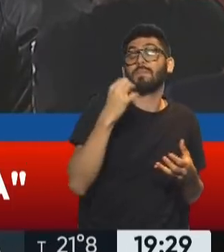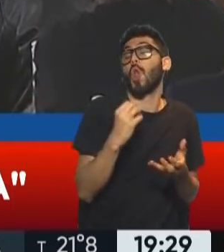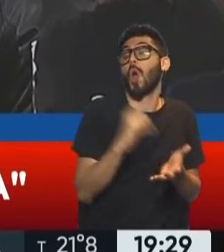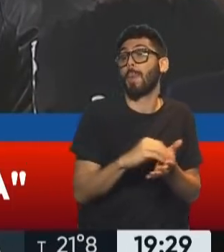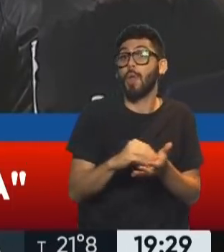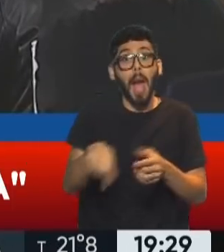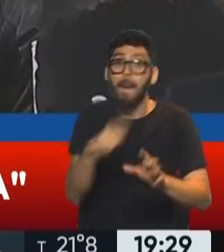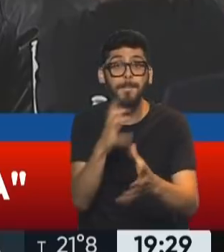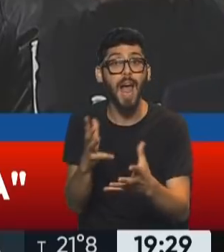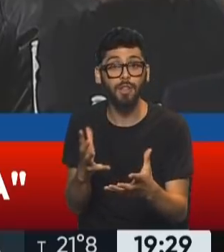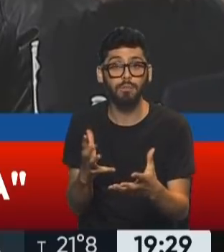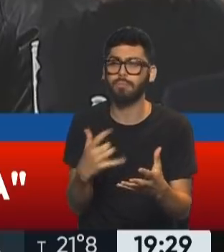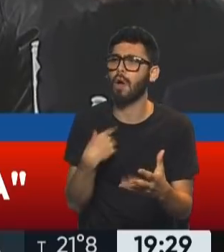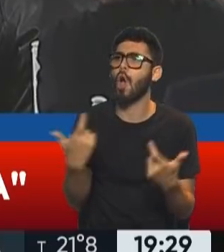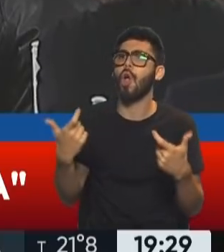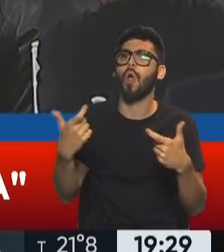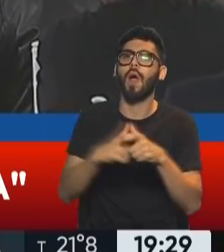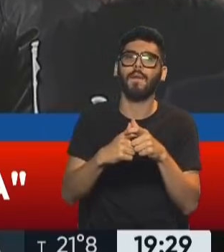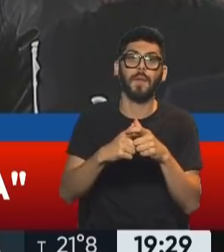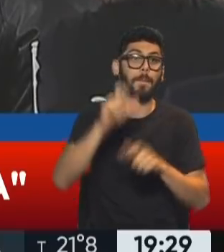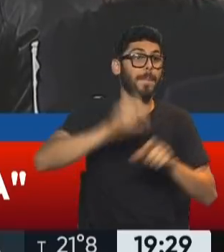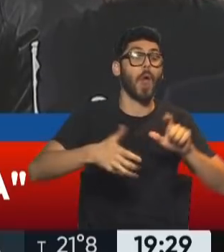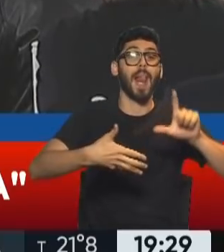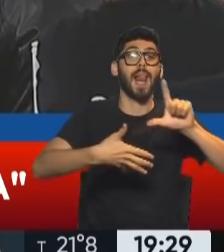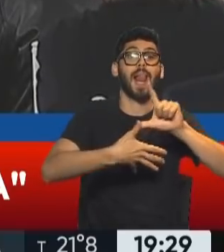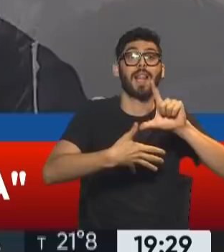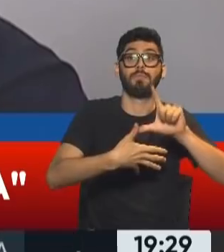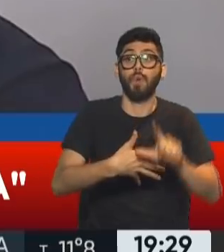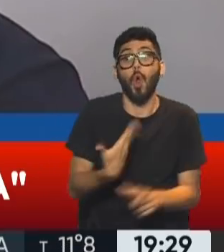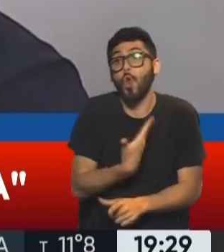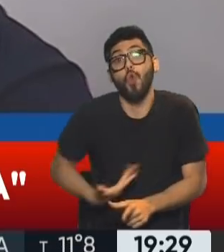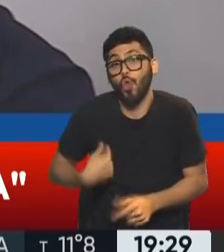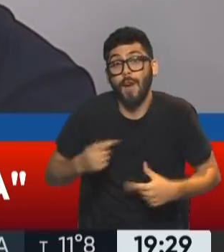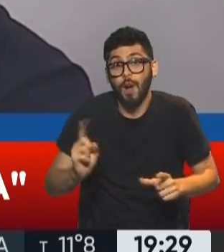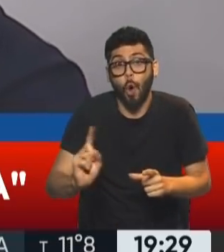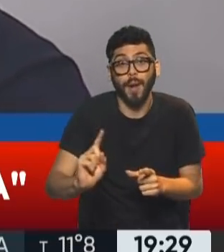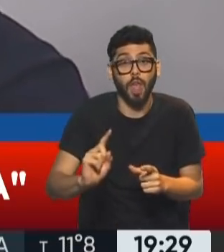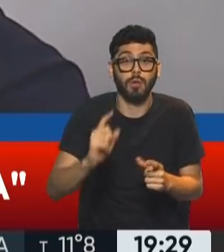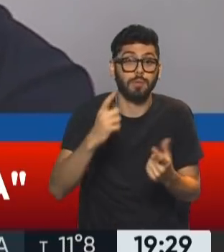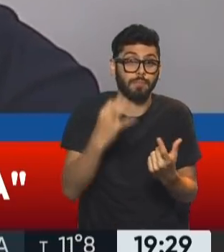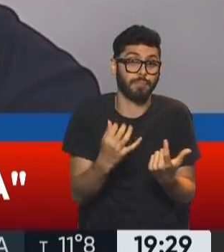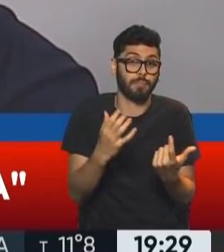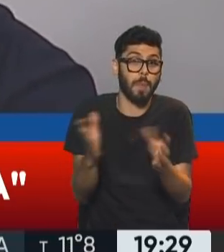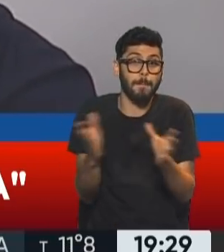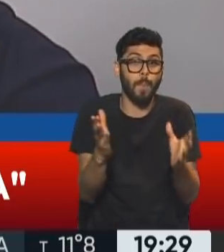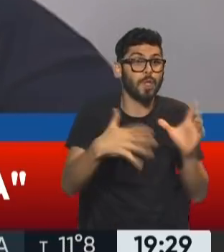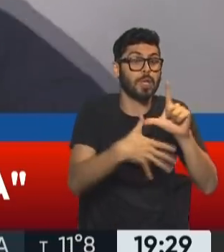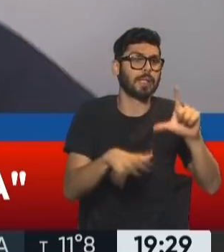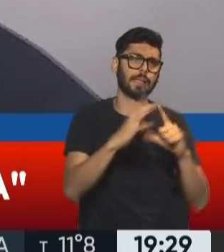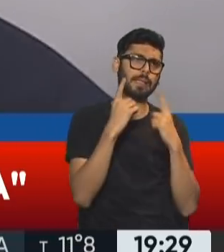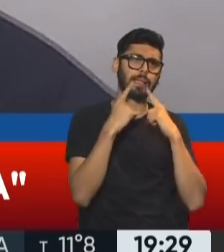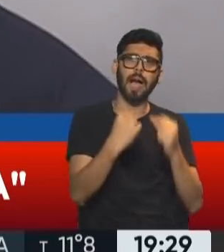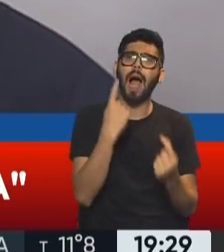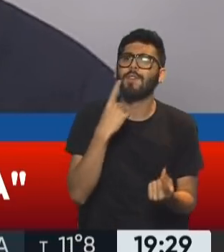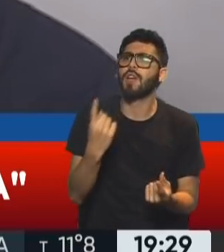¿Quién nos presta un lugar para que nos reunamos, los latinoamericanos que no gobernamos y somos críticos de este tiempo de Latinoamérica? Y allí